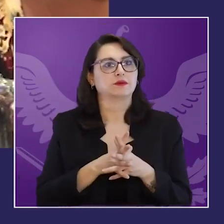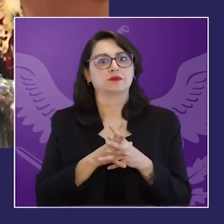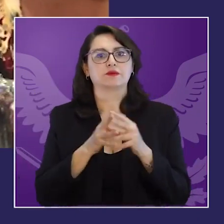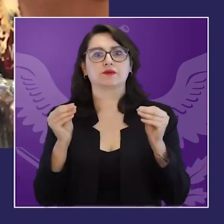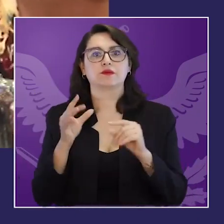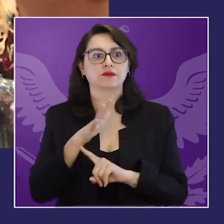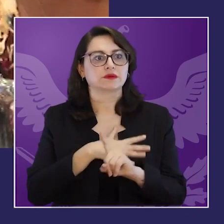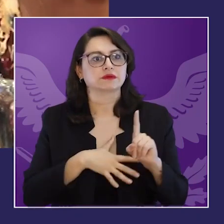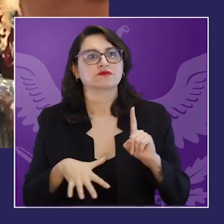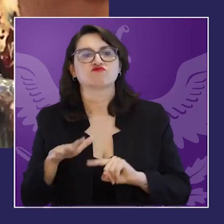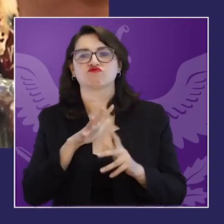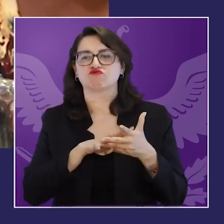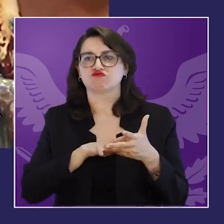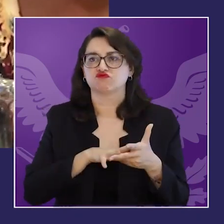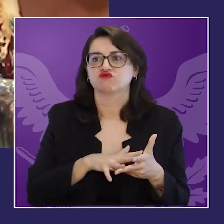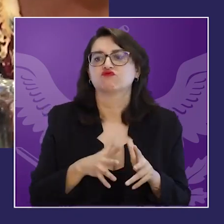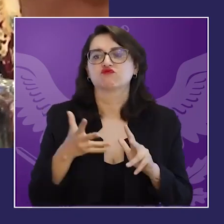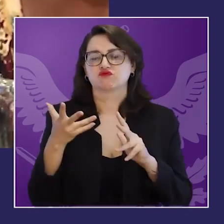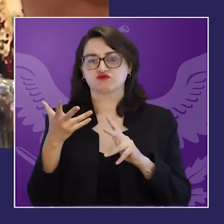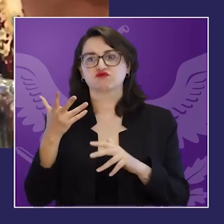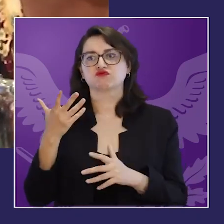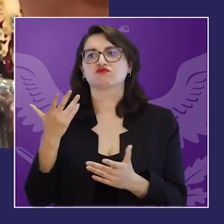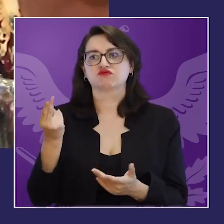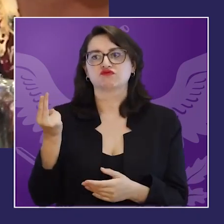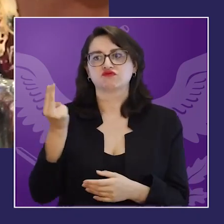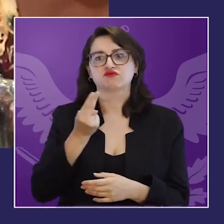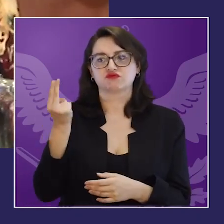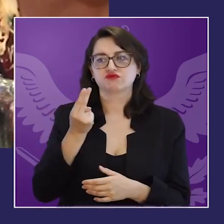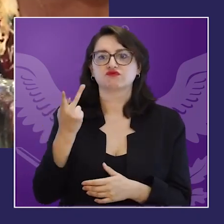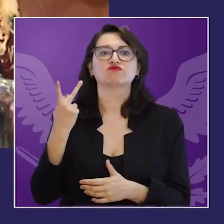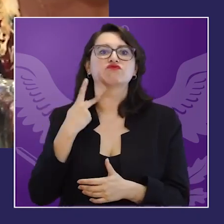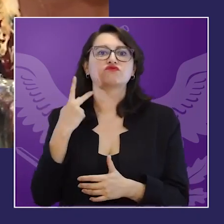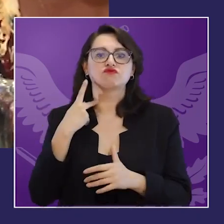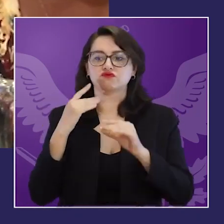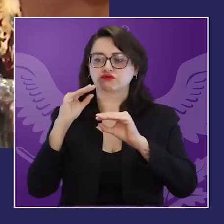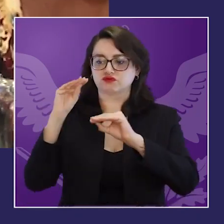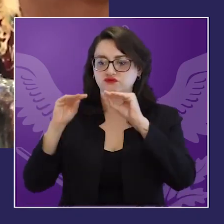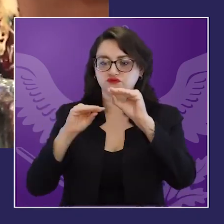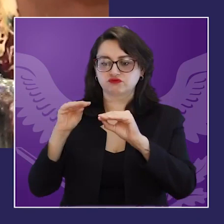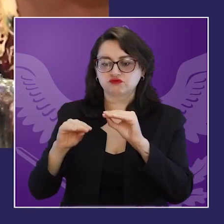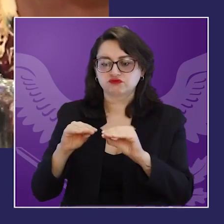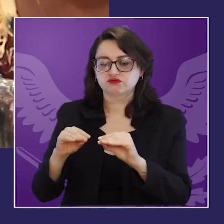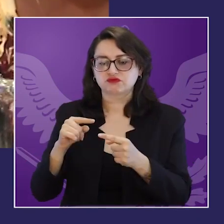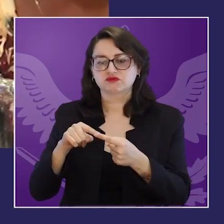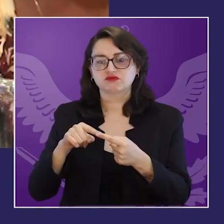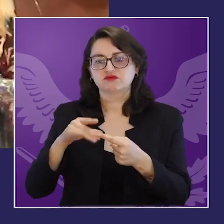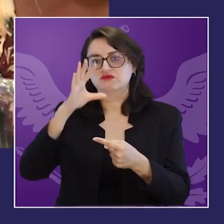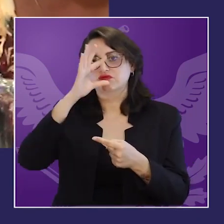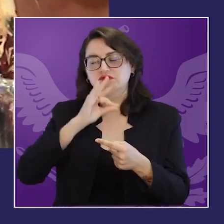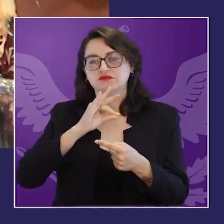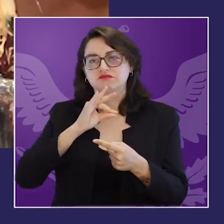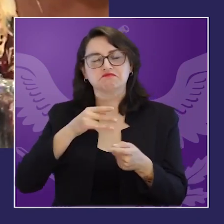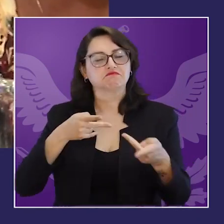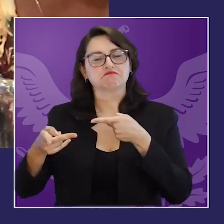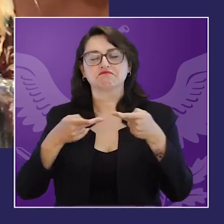jóvenes desaparecen, que saben que desaparecen en contextos de violencia que se conocen, y que la